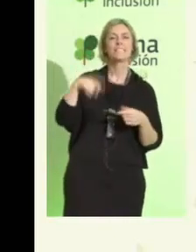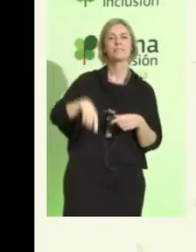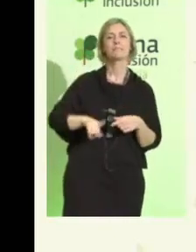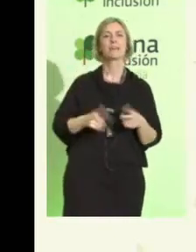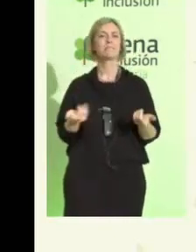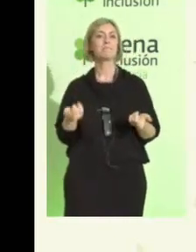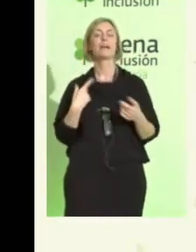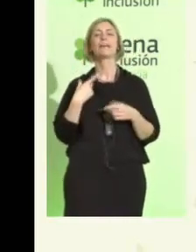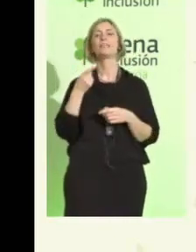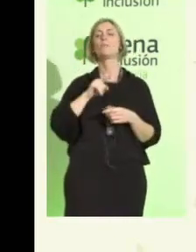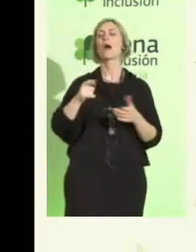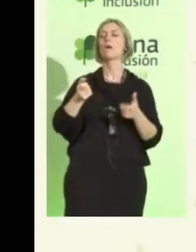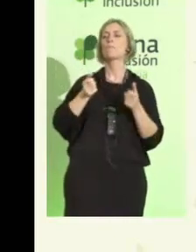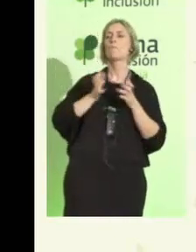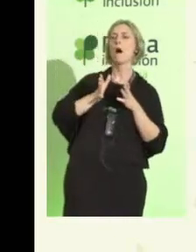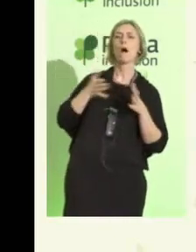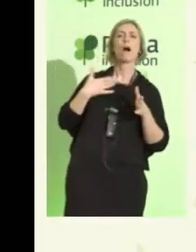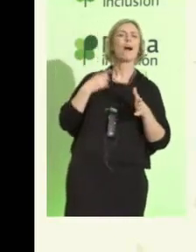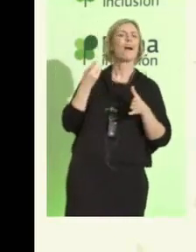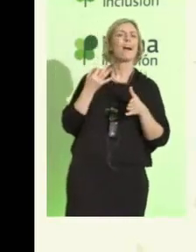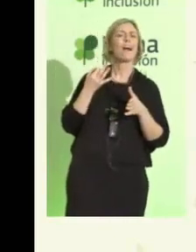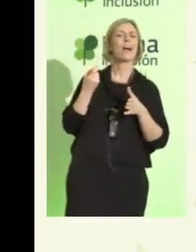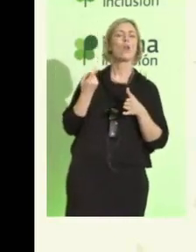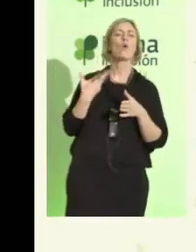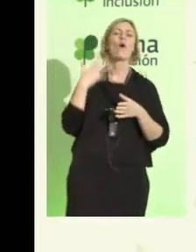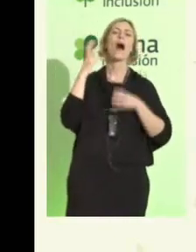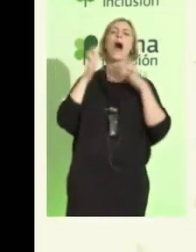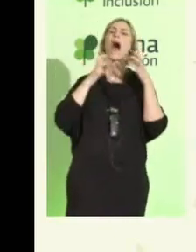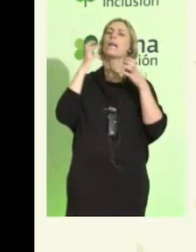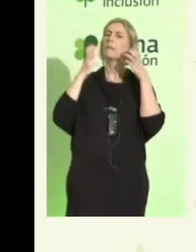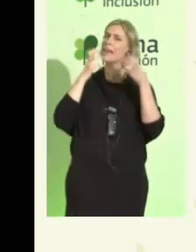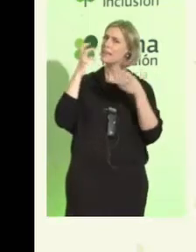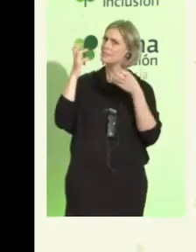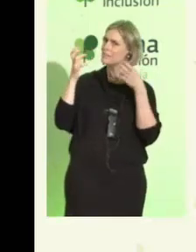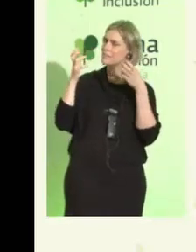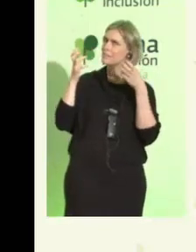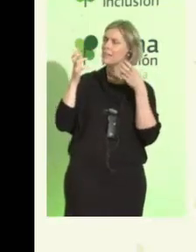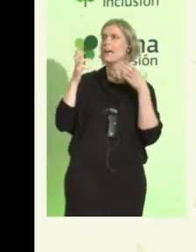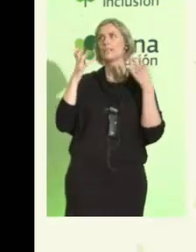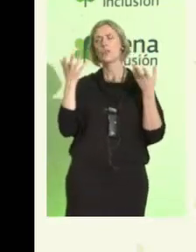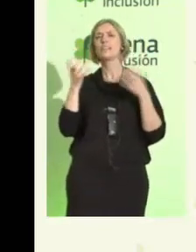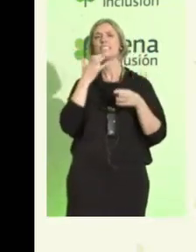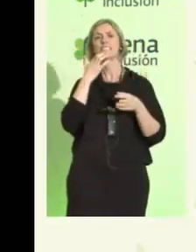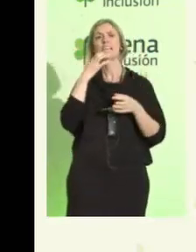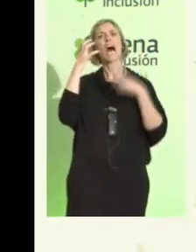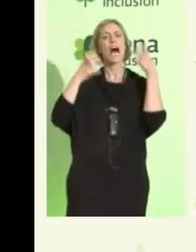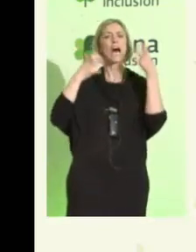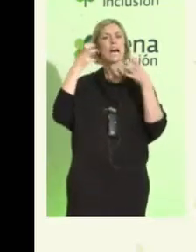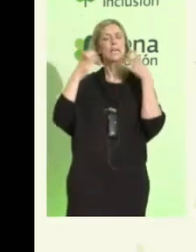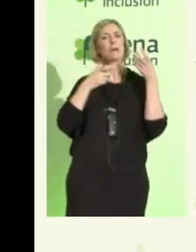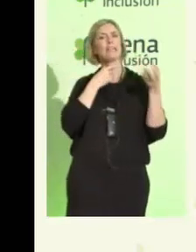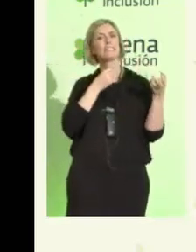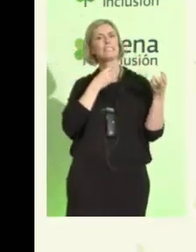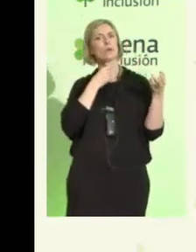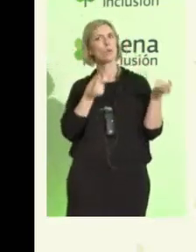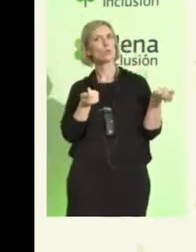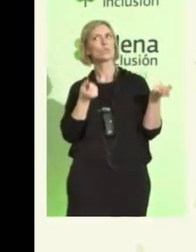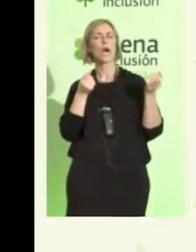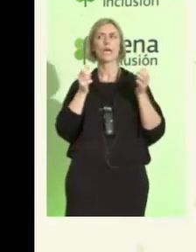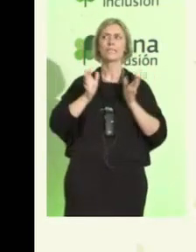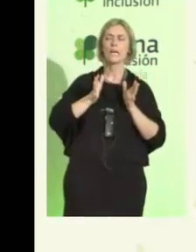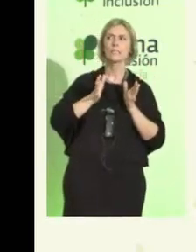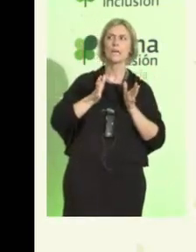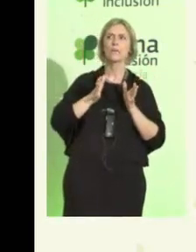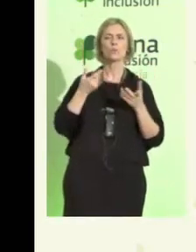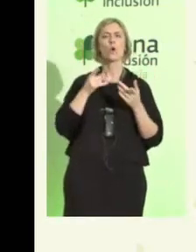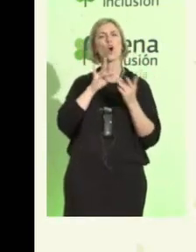los animales. Y si te encantan los animales, ¿cómo puedes establecer una conexión encantándote los animales?